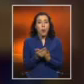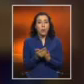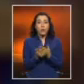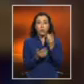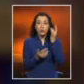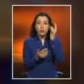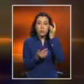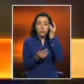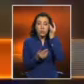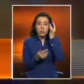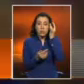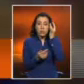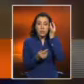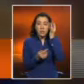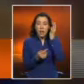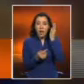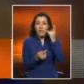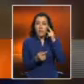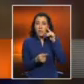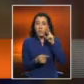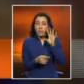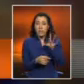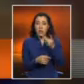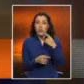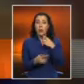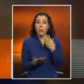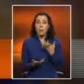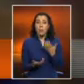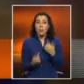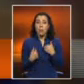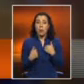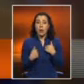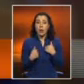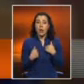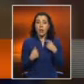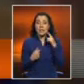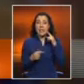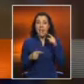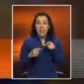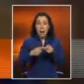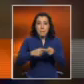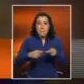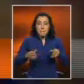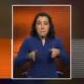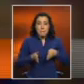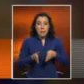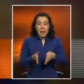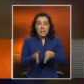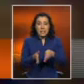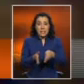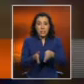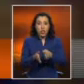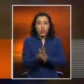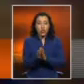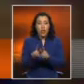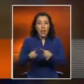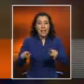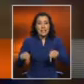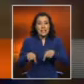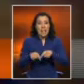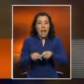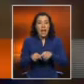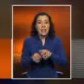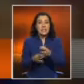sabía que se iba a notar, porque estaba en el pasillo fueron por toda la sala sacando los